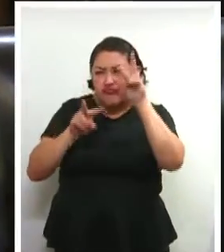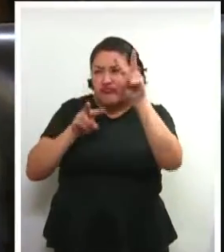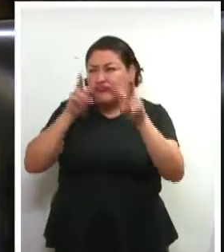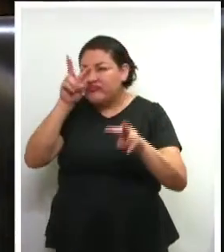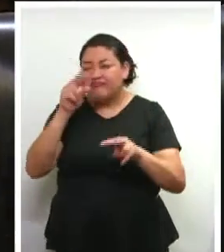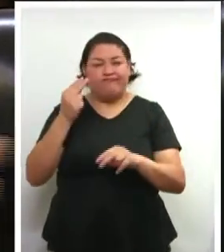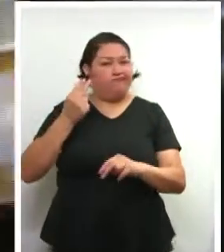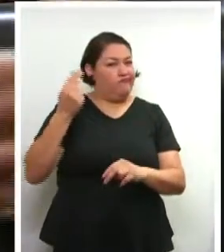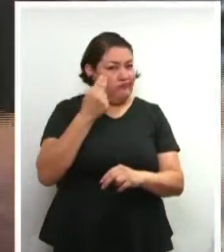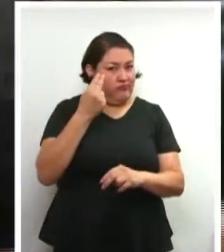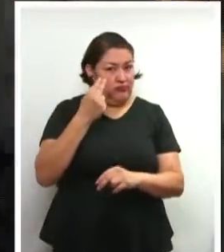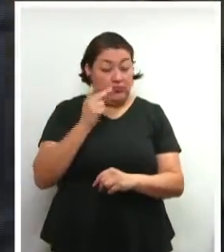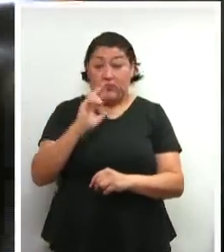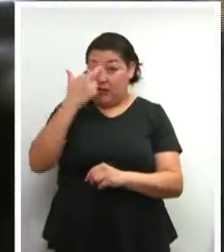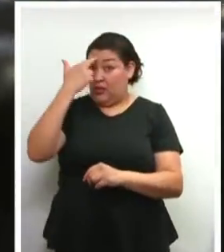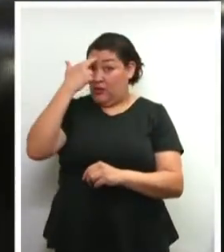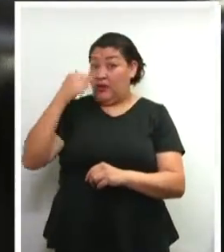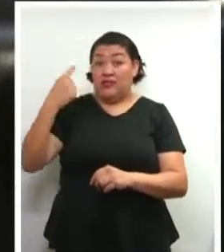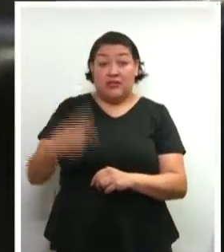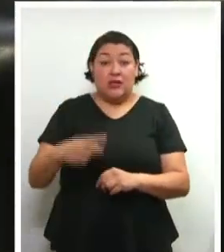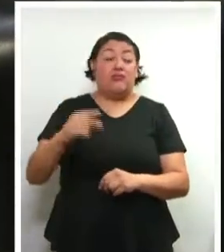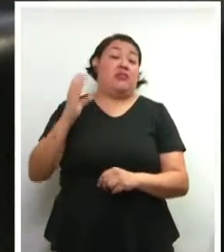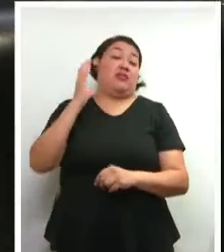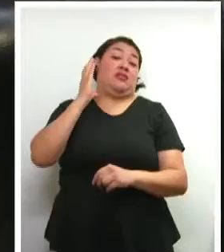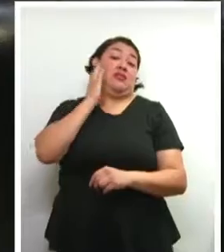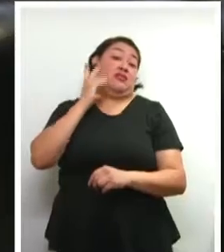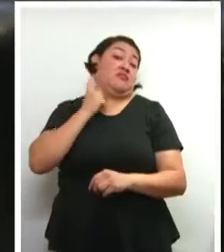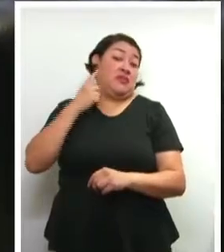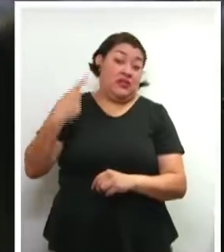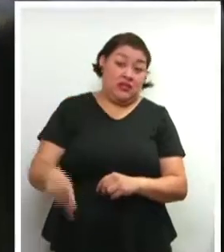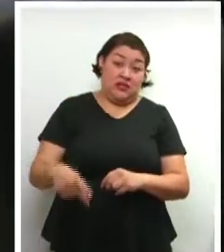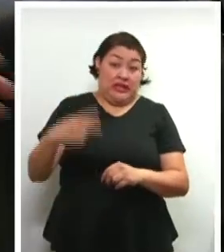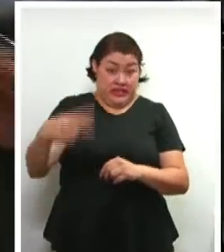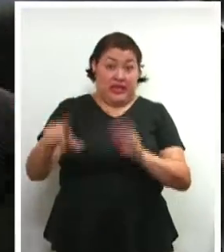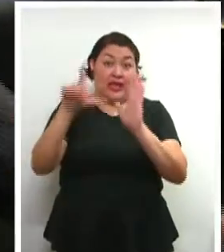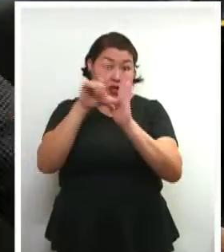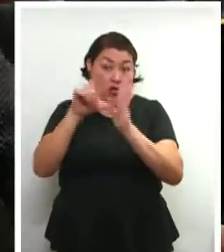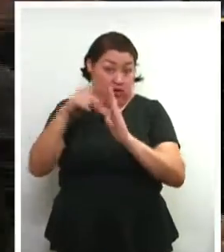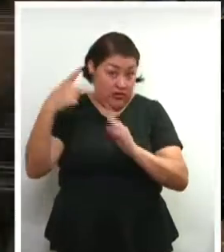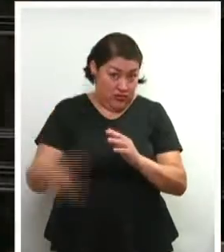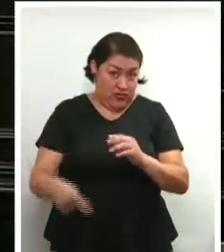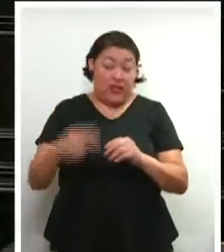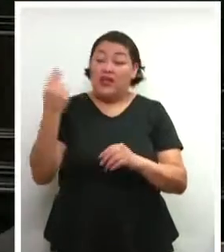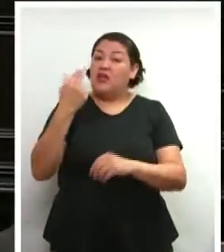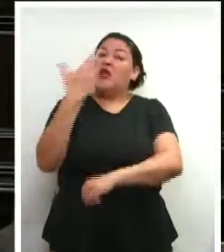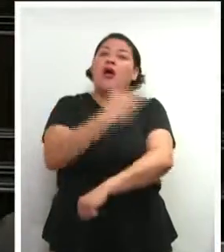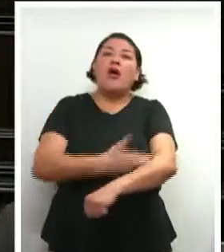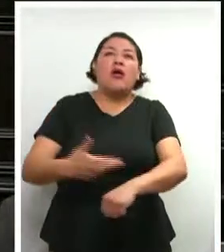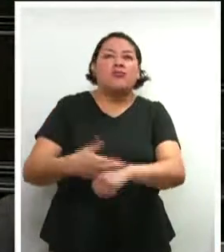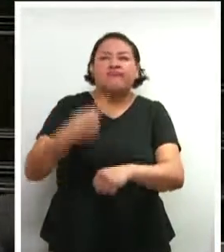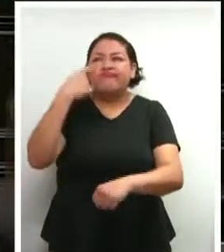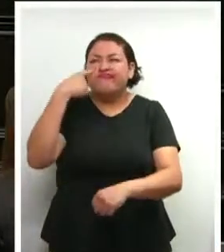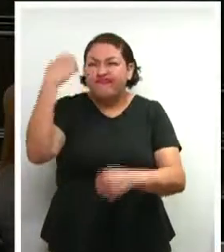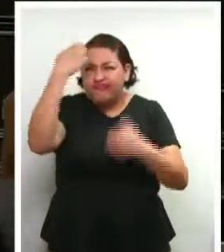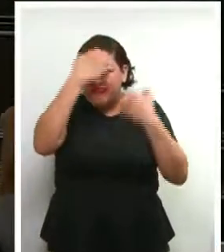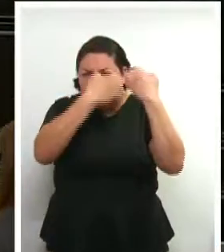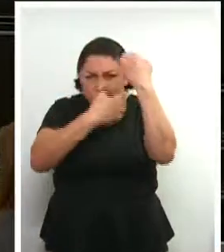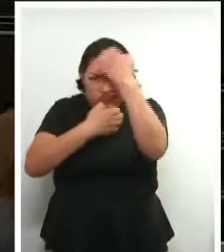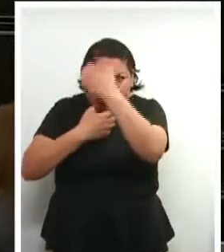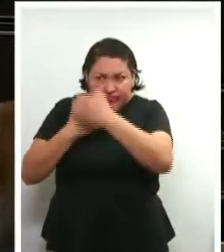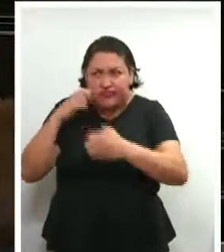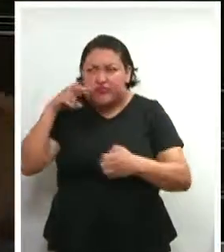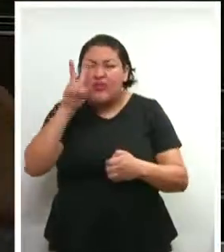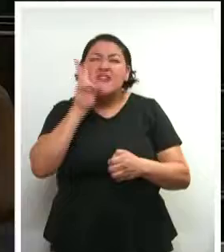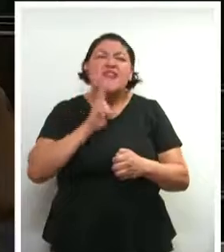periódico a nivel del Congreso de la ciudad y a nivel de la administración pública por la vía reglamentaria